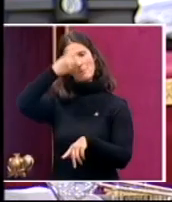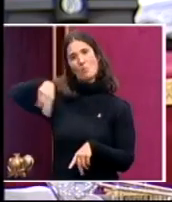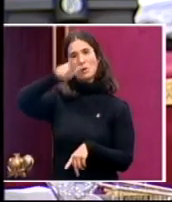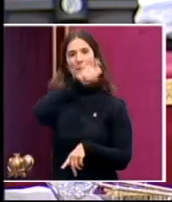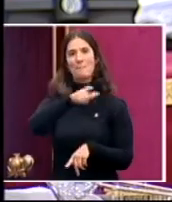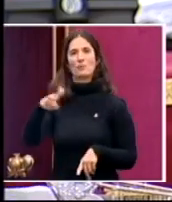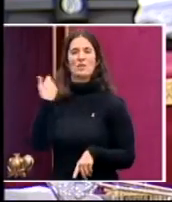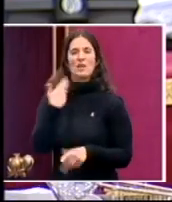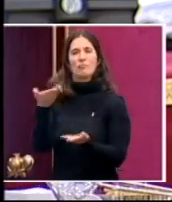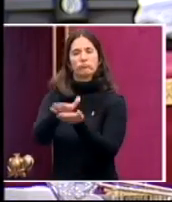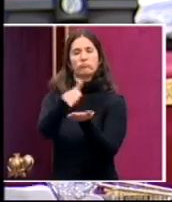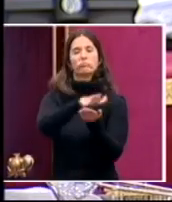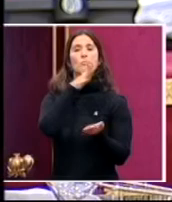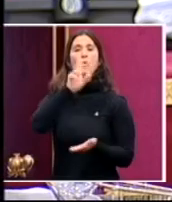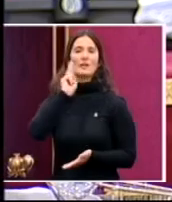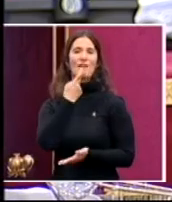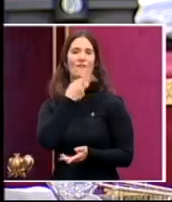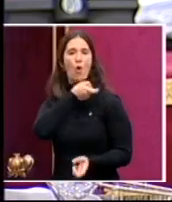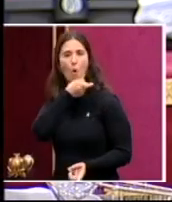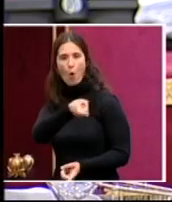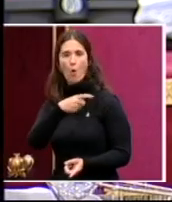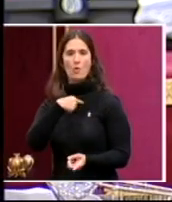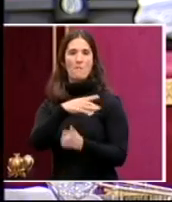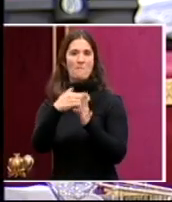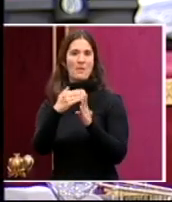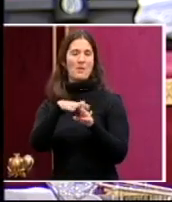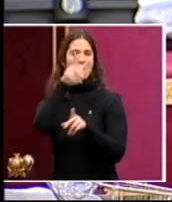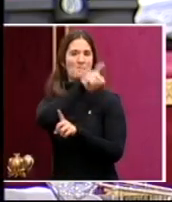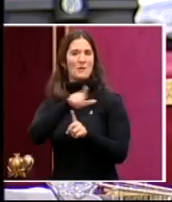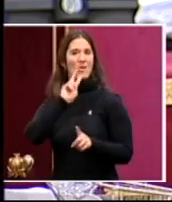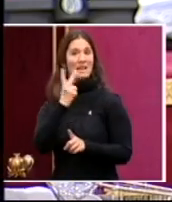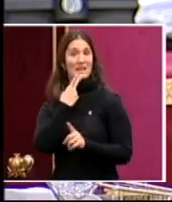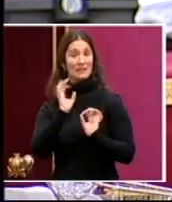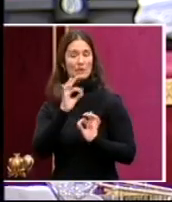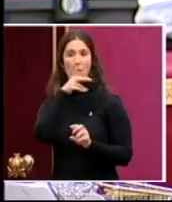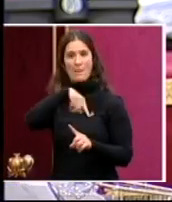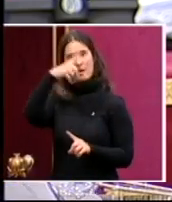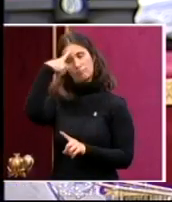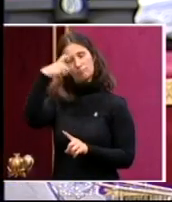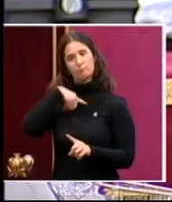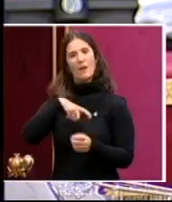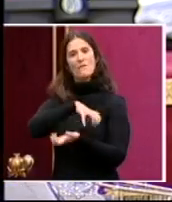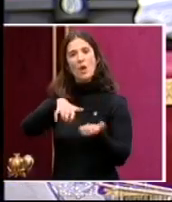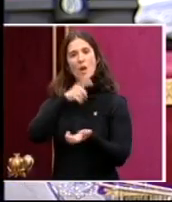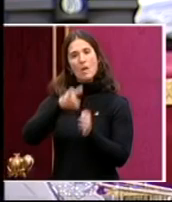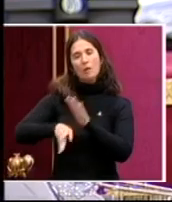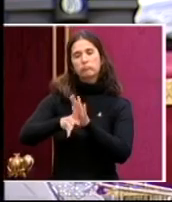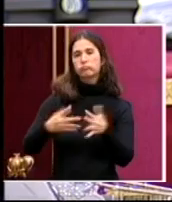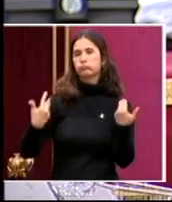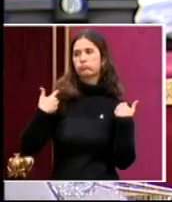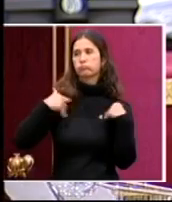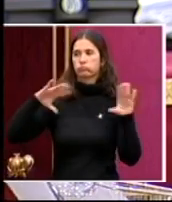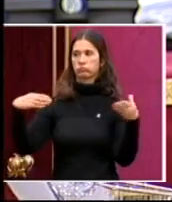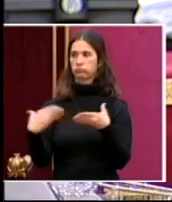han sido asesinadas víctimas de la transfobia, el odio y el miedo a las personas trans, así como para recordar la violencia continua que sufre la comunidad